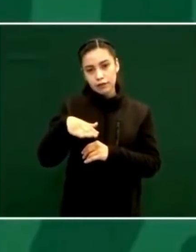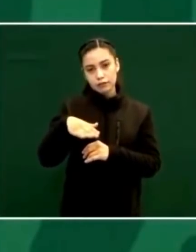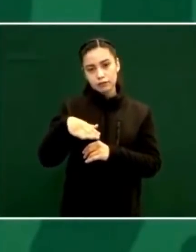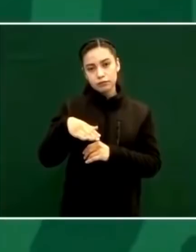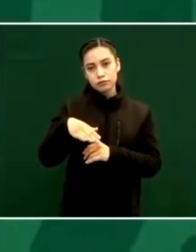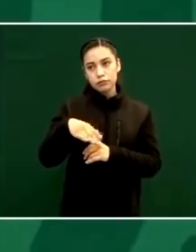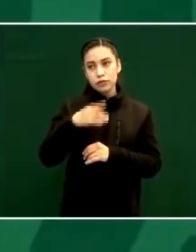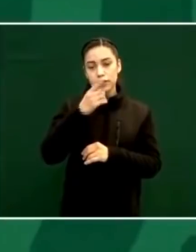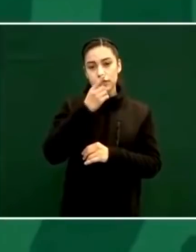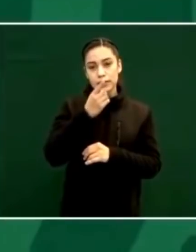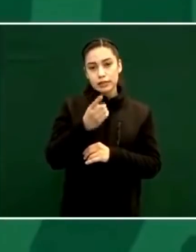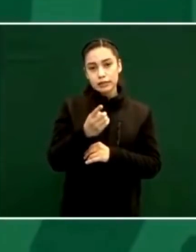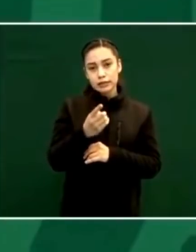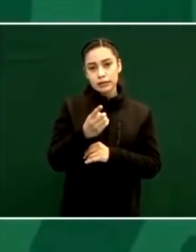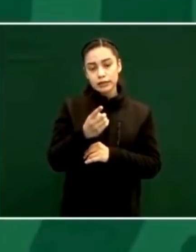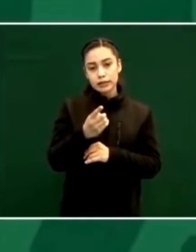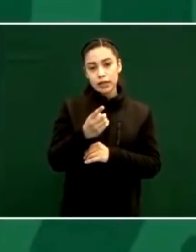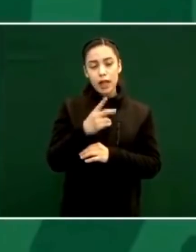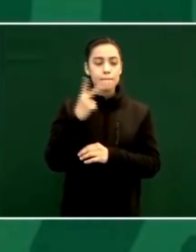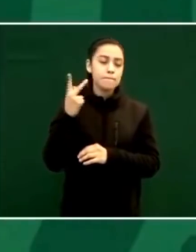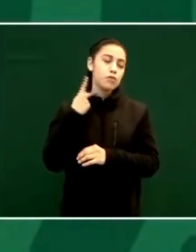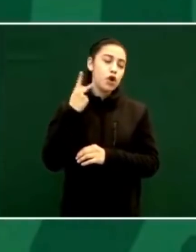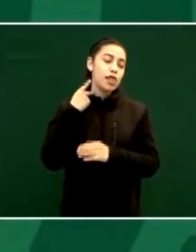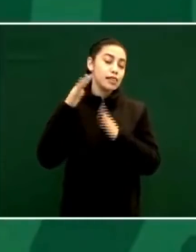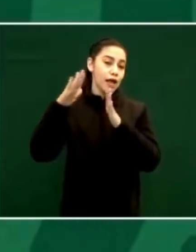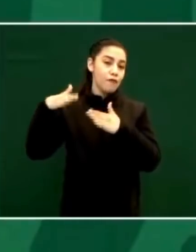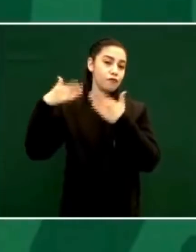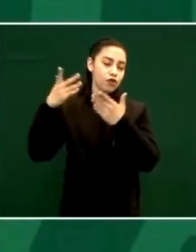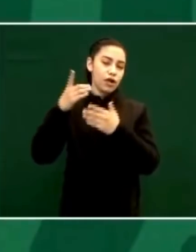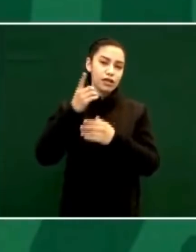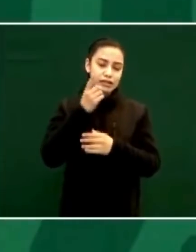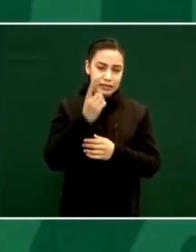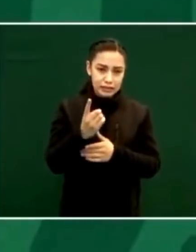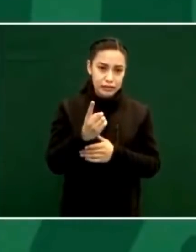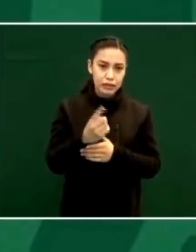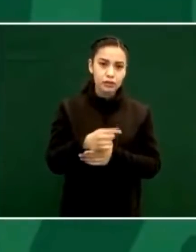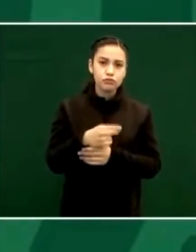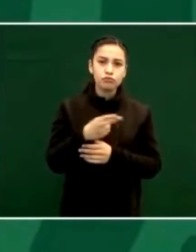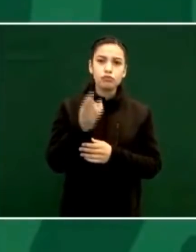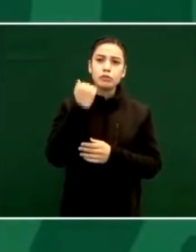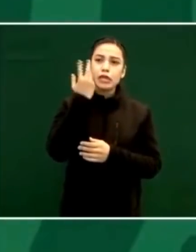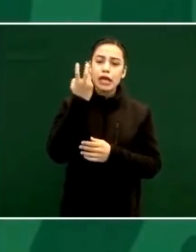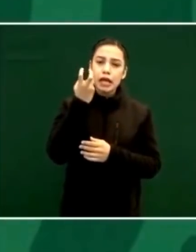en política exterior, que si qué es eso de pausar,